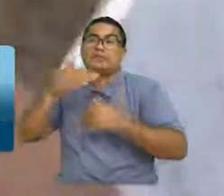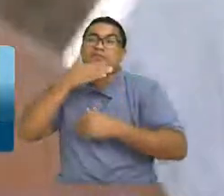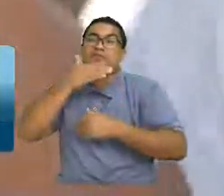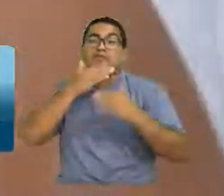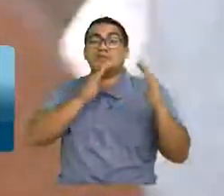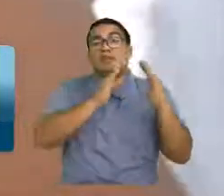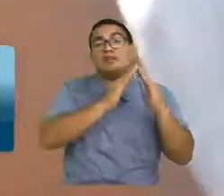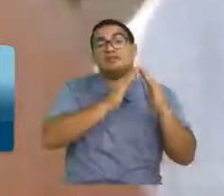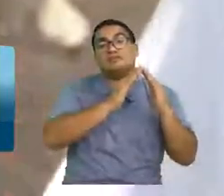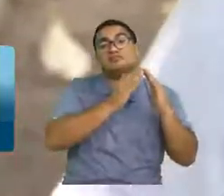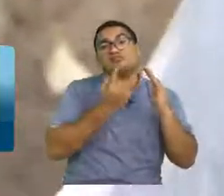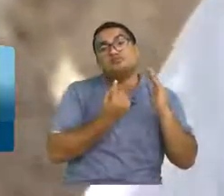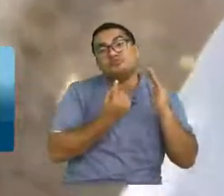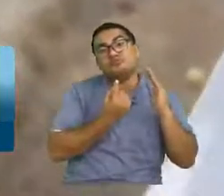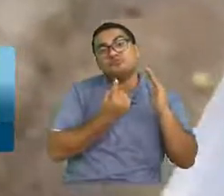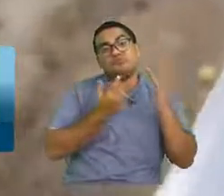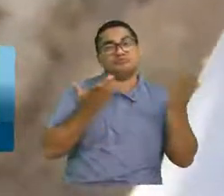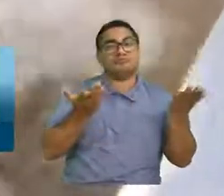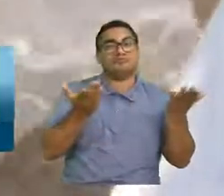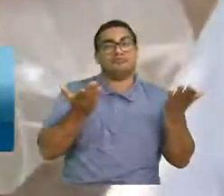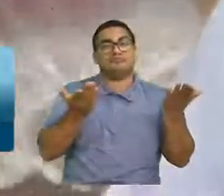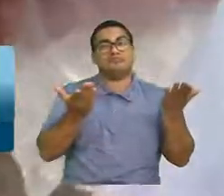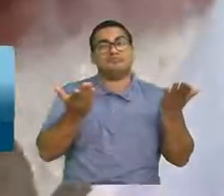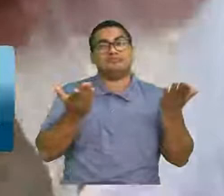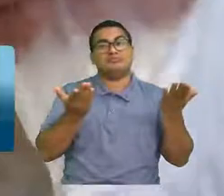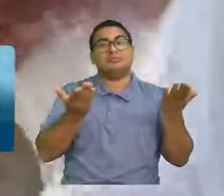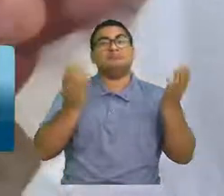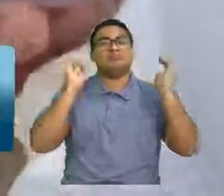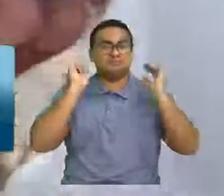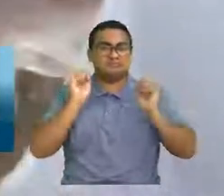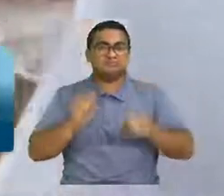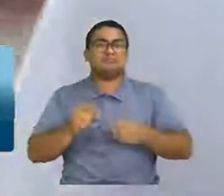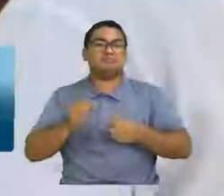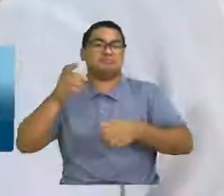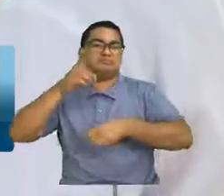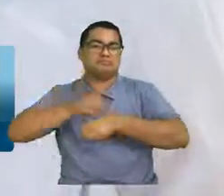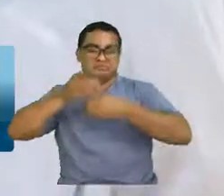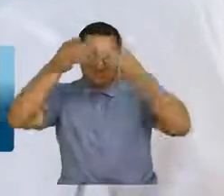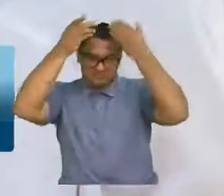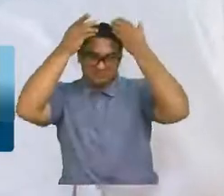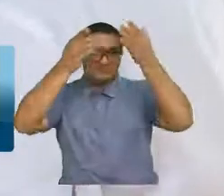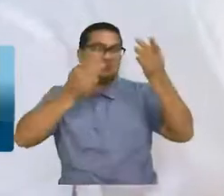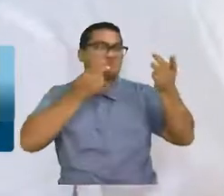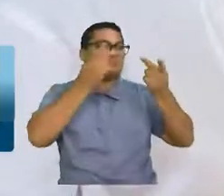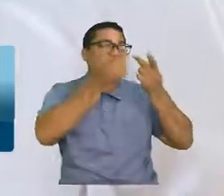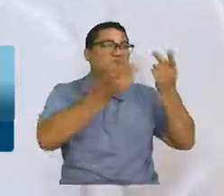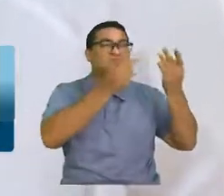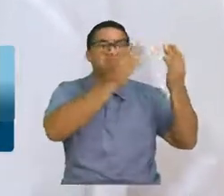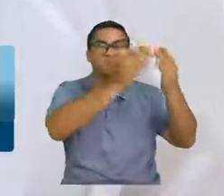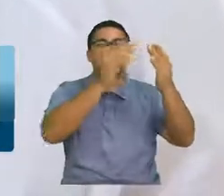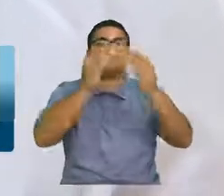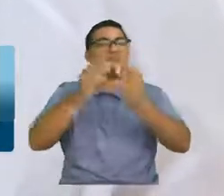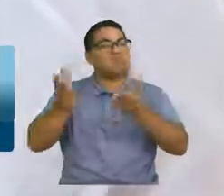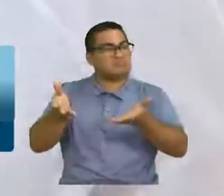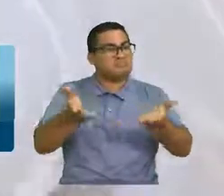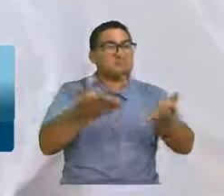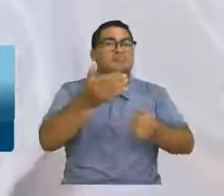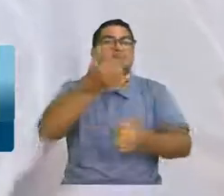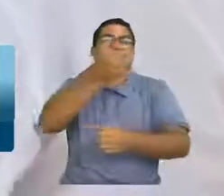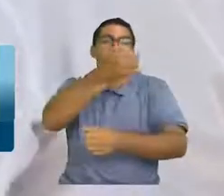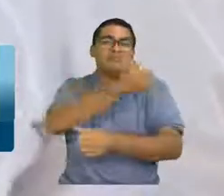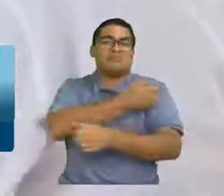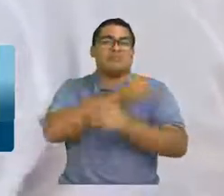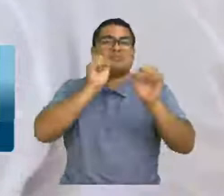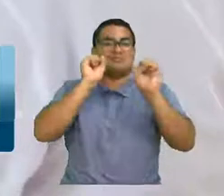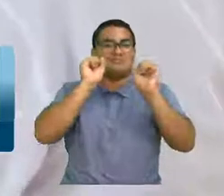con la persona que los cuida. Entonces, de esta manera nosotros hacemos llegar la salud hasta la casa de las